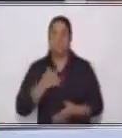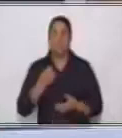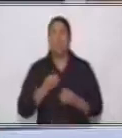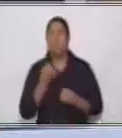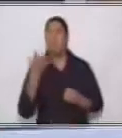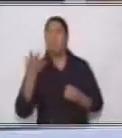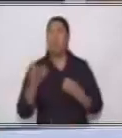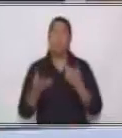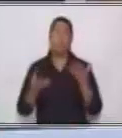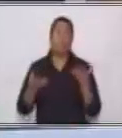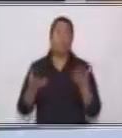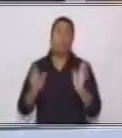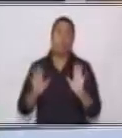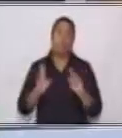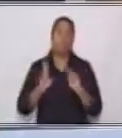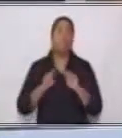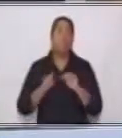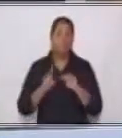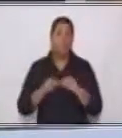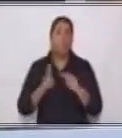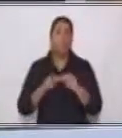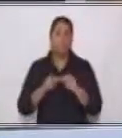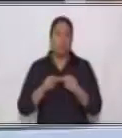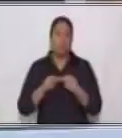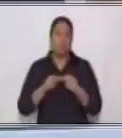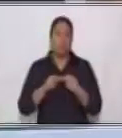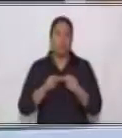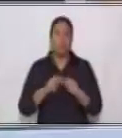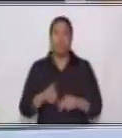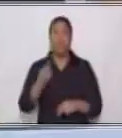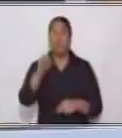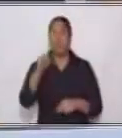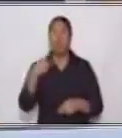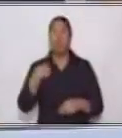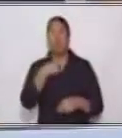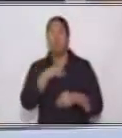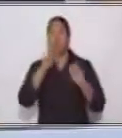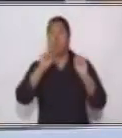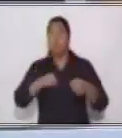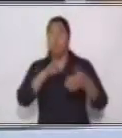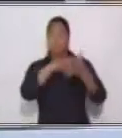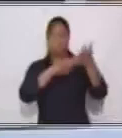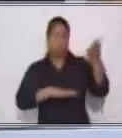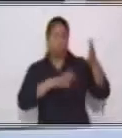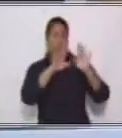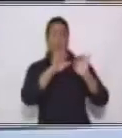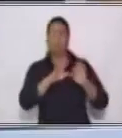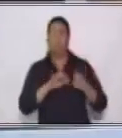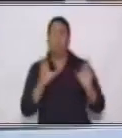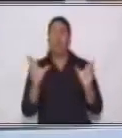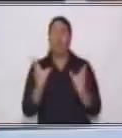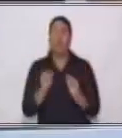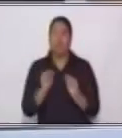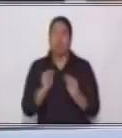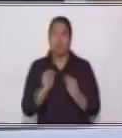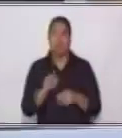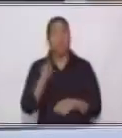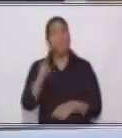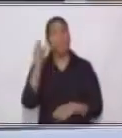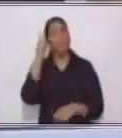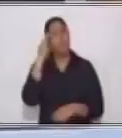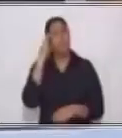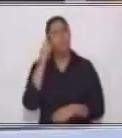partir de ahí entonces nosotros podemos construir y redactar nuestro resumen. ¿Te recuerdas la diferencia entre hechos y